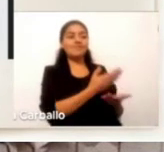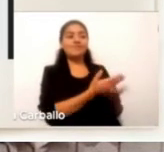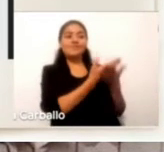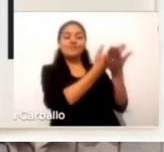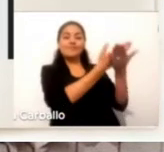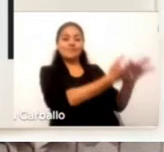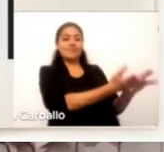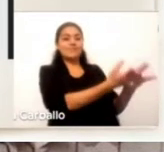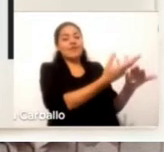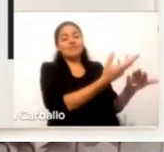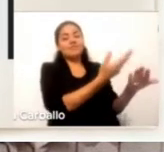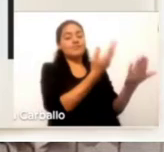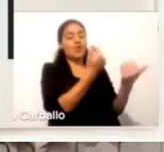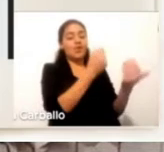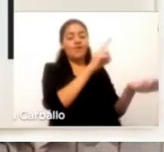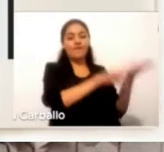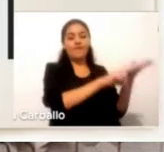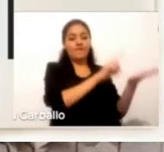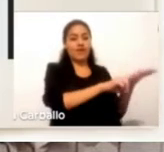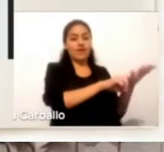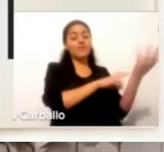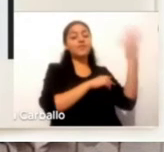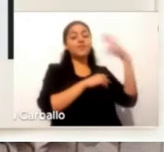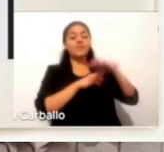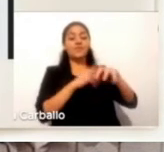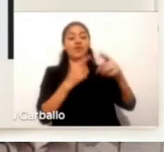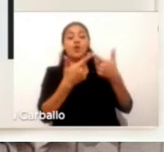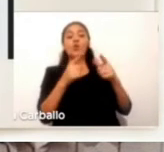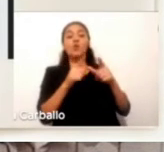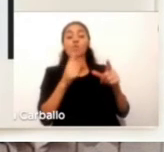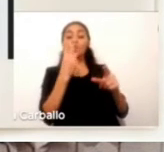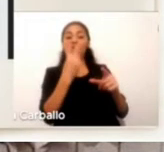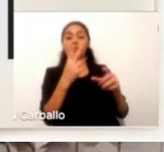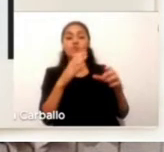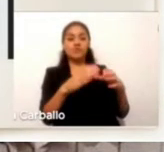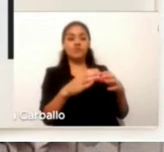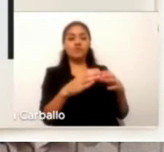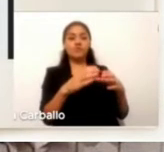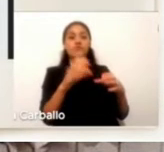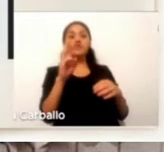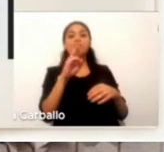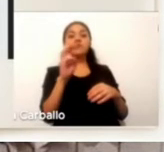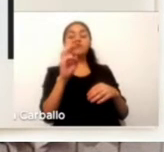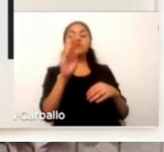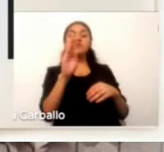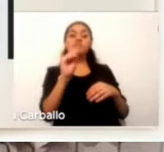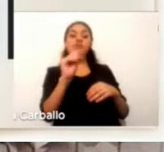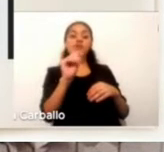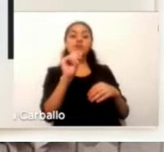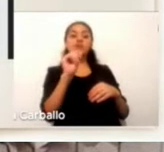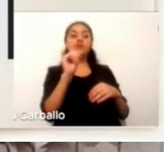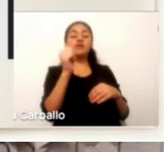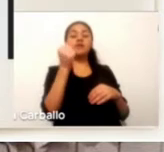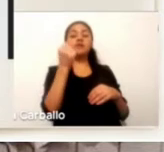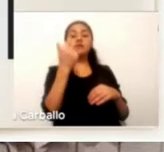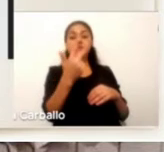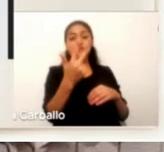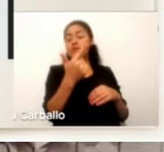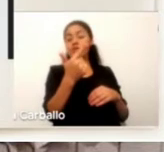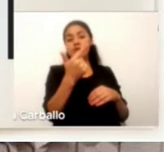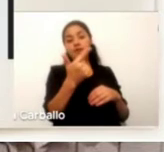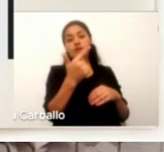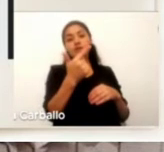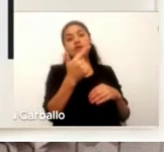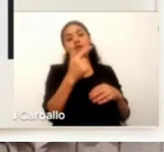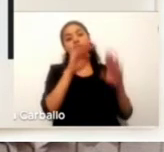agravio. Grupo 2, integrado por 297 casillas, en las que se advierte que las personas señaladas